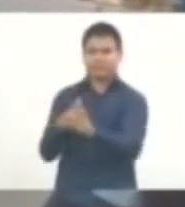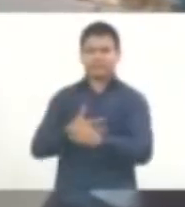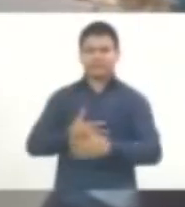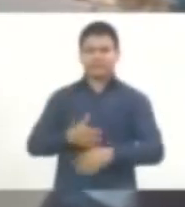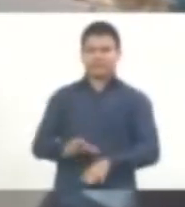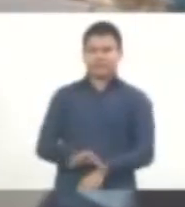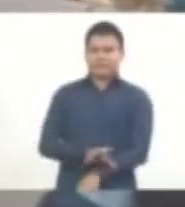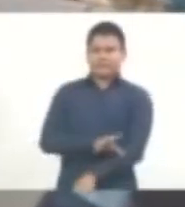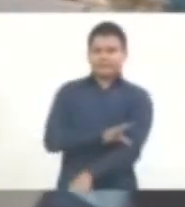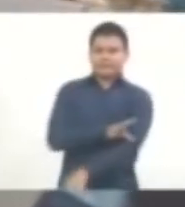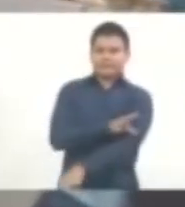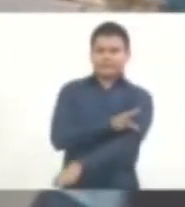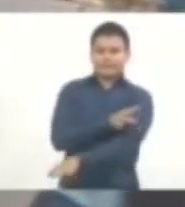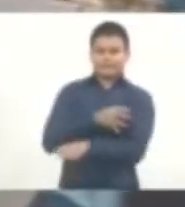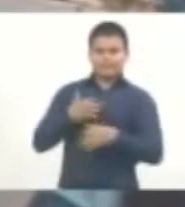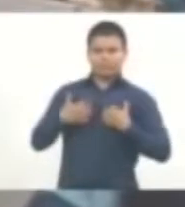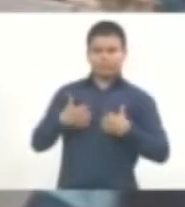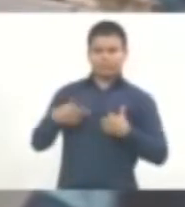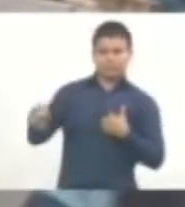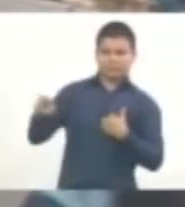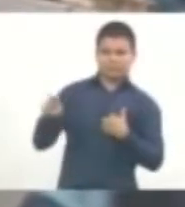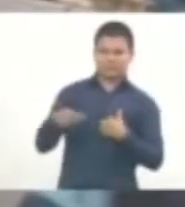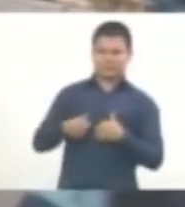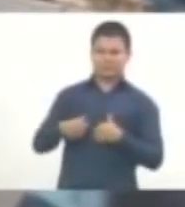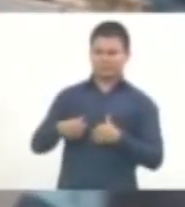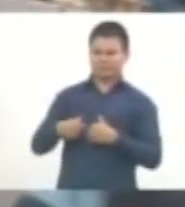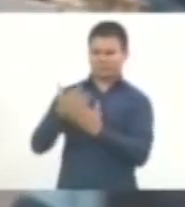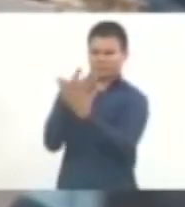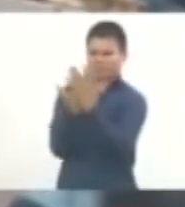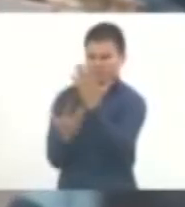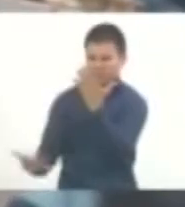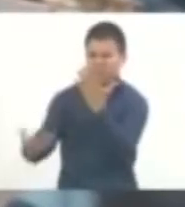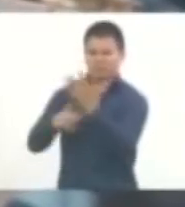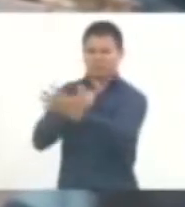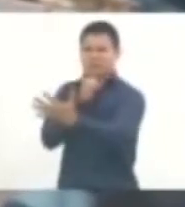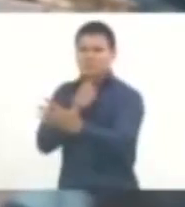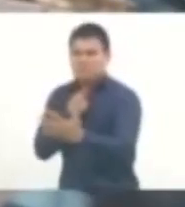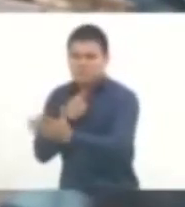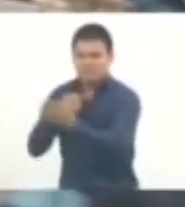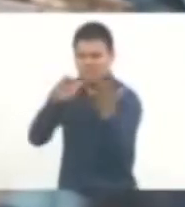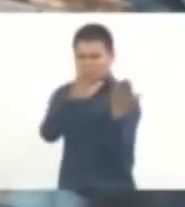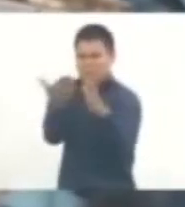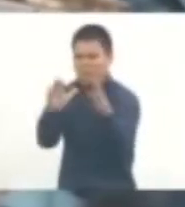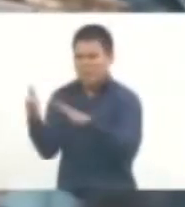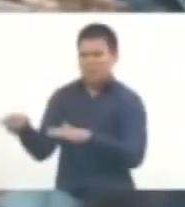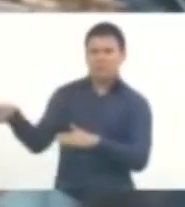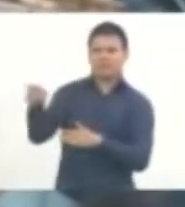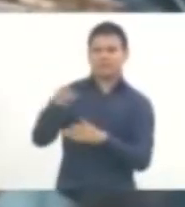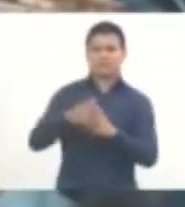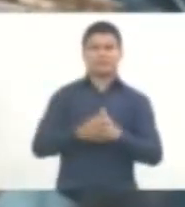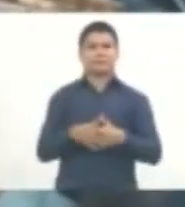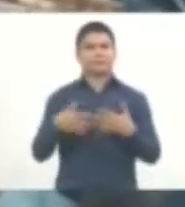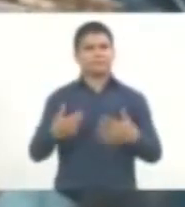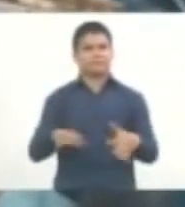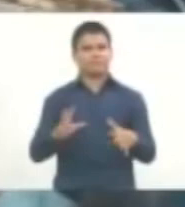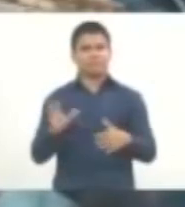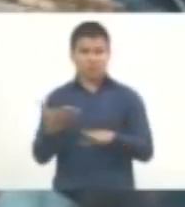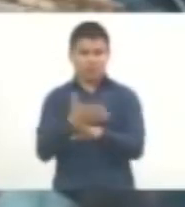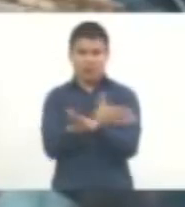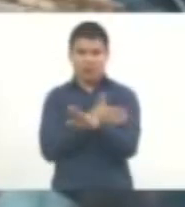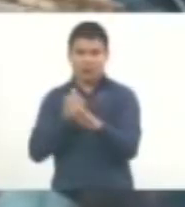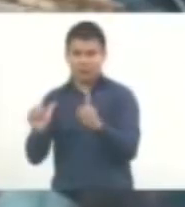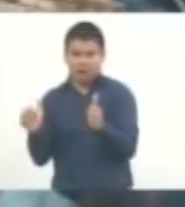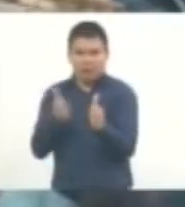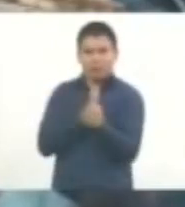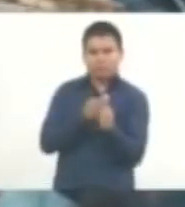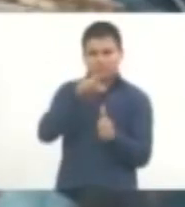les conoce en el mundo criminal por su actuar sanguinario. Además, por haber sido lugartenientes de Salvatore Mancuso. La